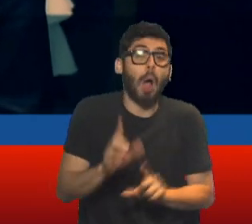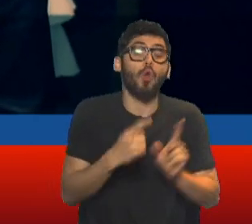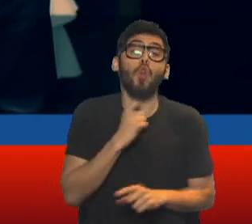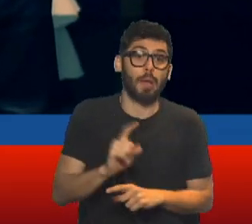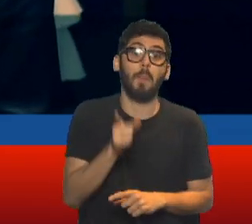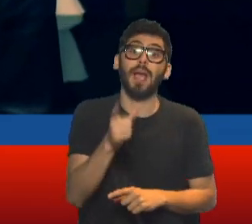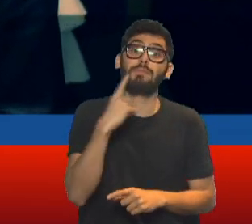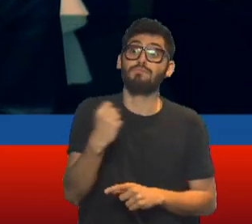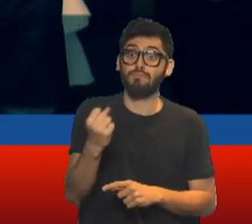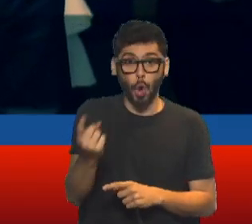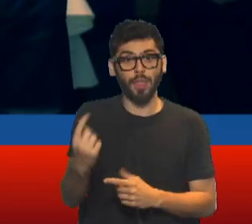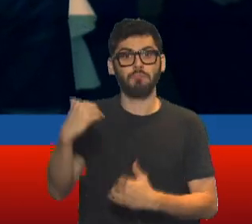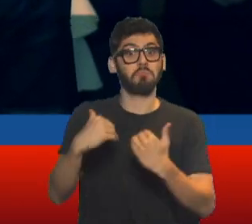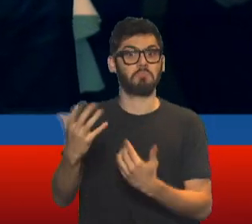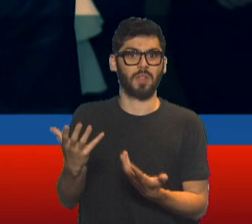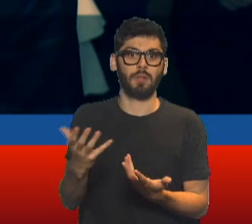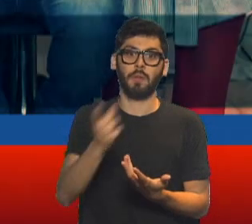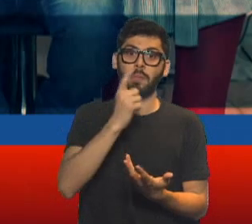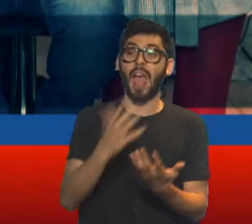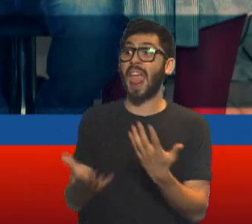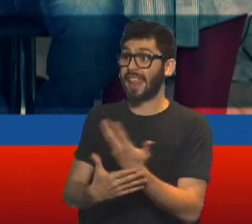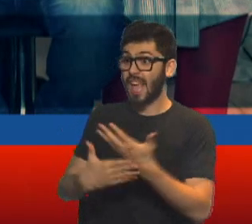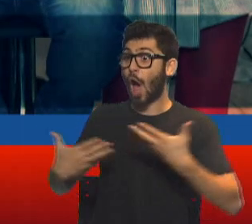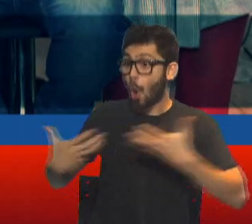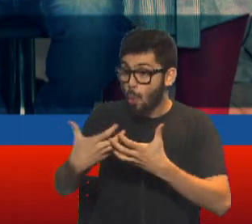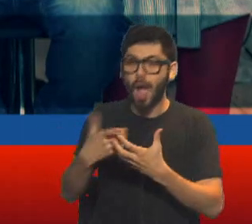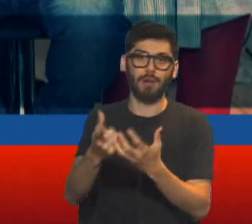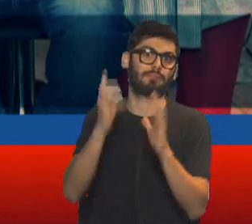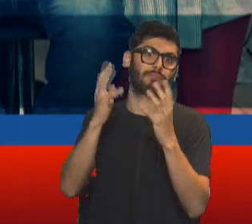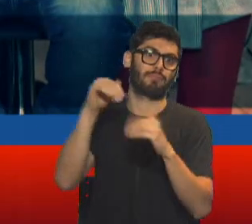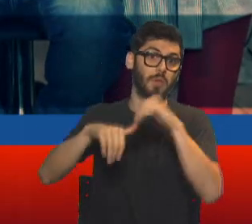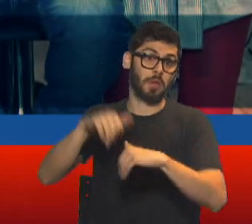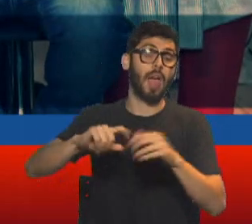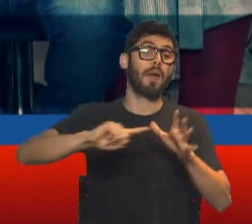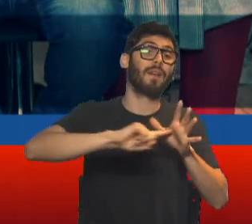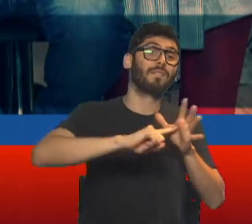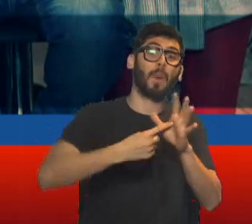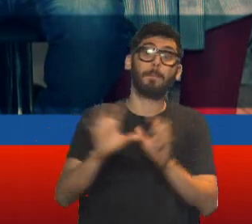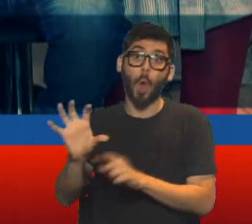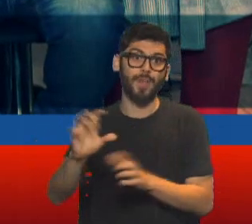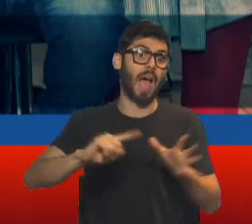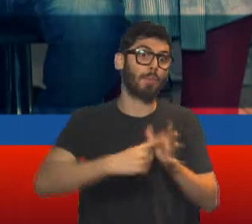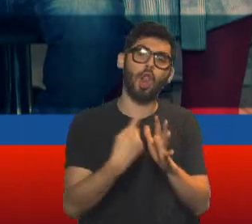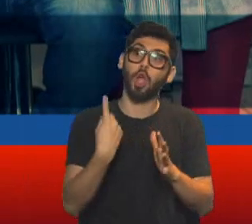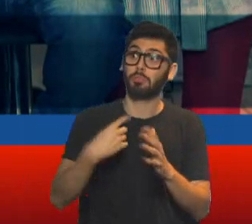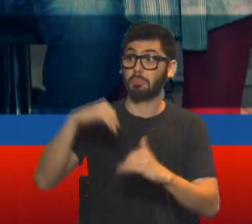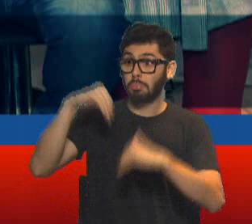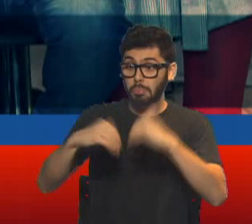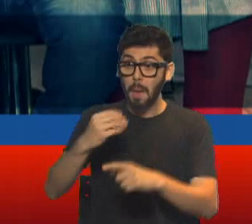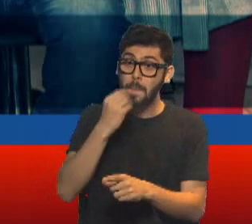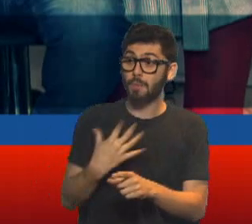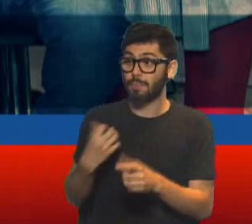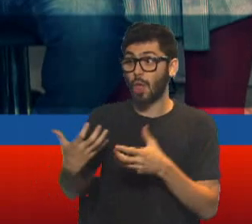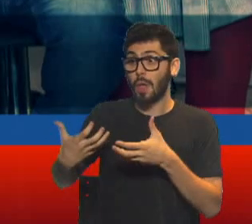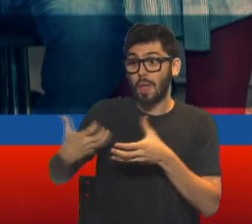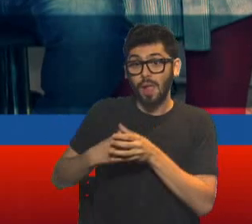dato más, bueno, se premió a la izquierda que se une. En provincia de Buenos Aires y en la ciudad de Buenos Aires hicimos la mejor elección desde la fundación, desde